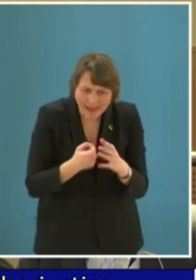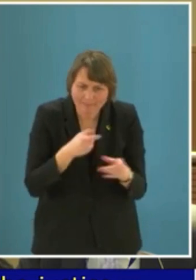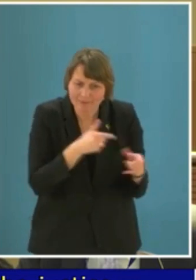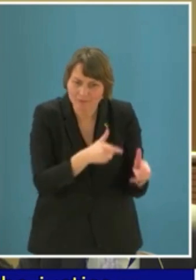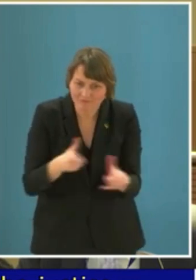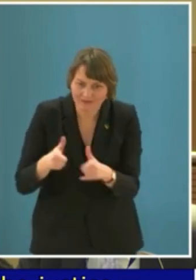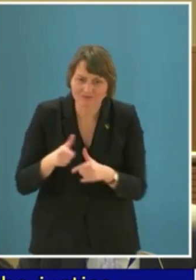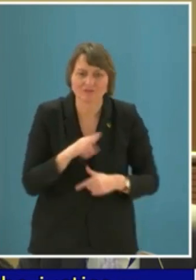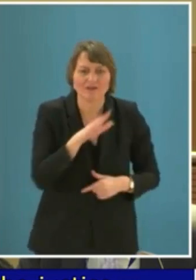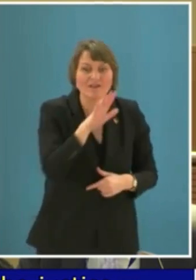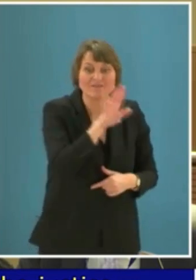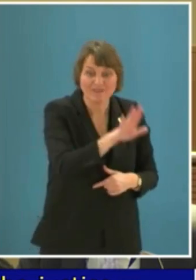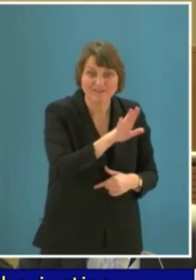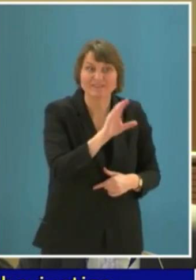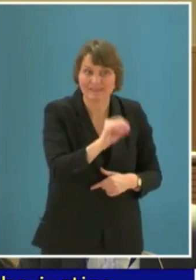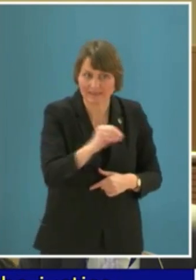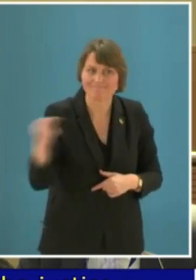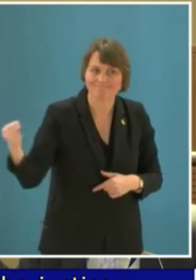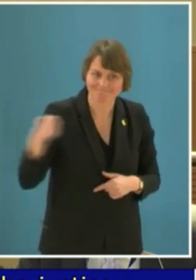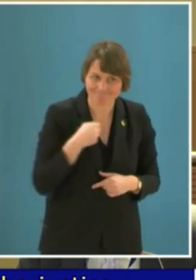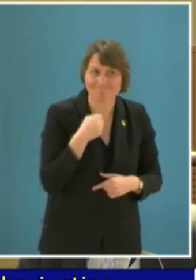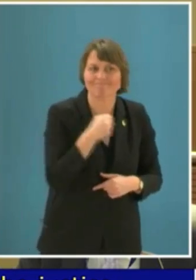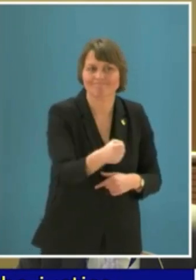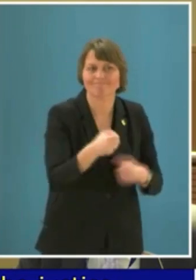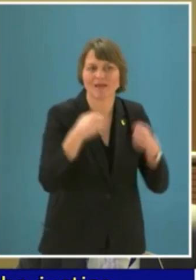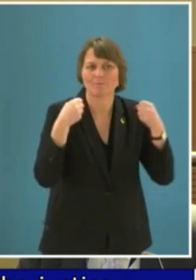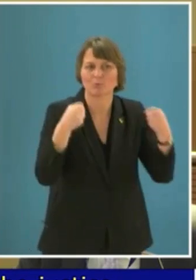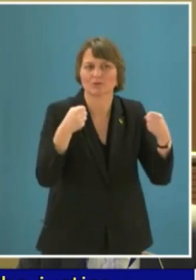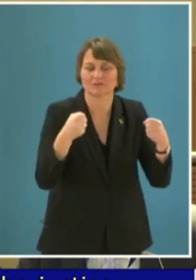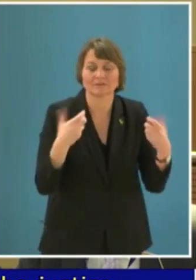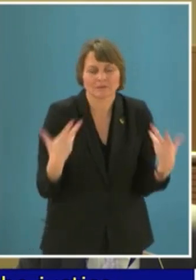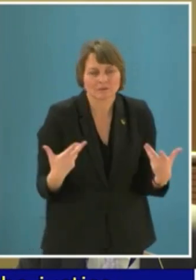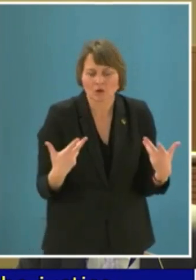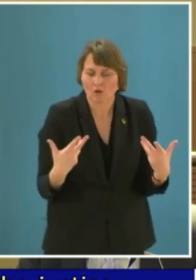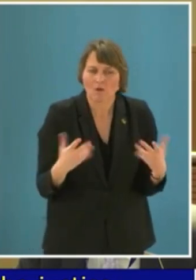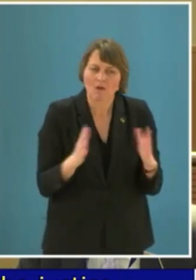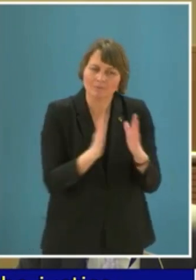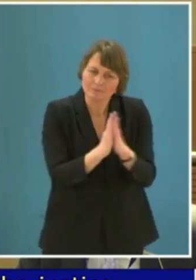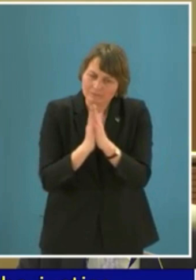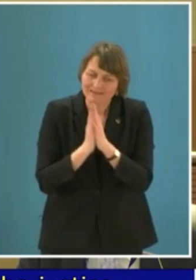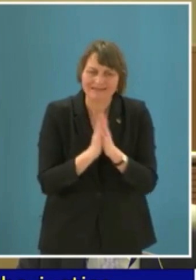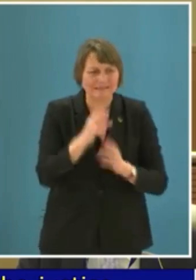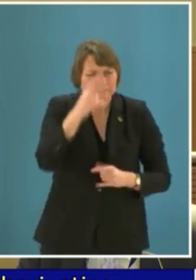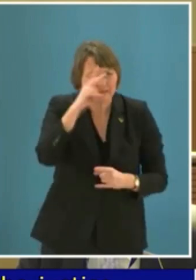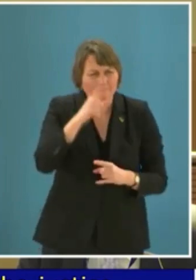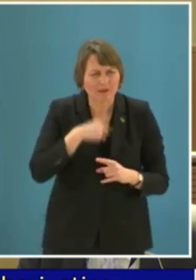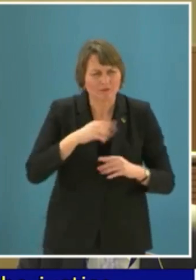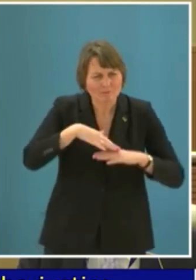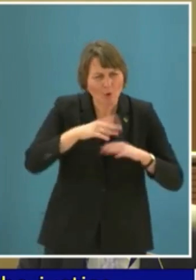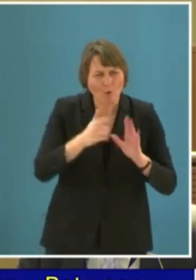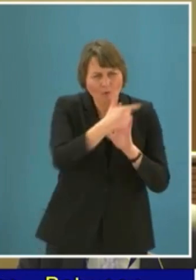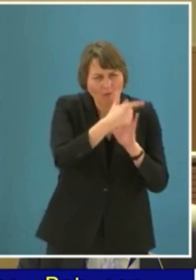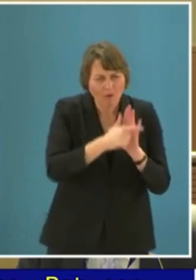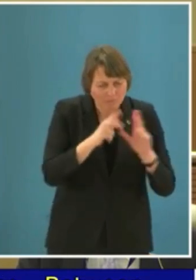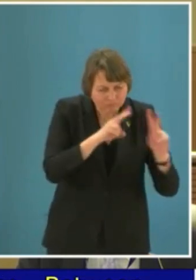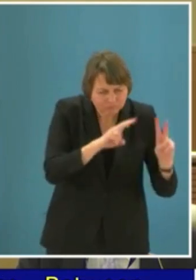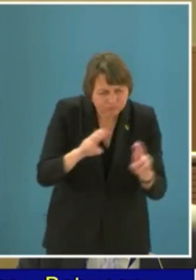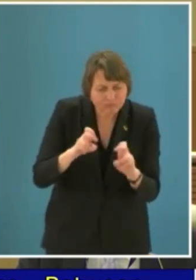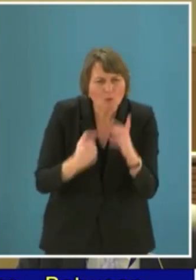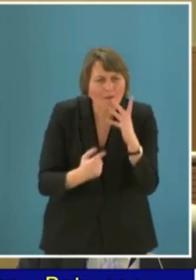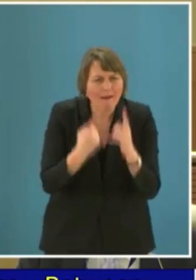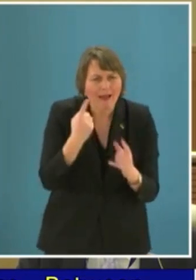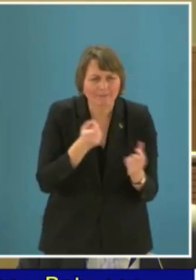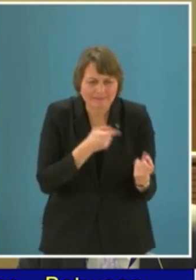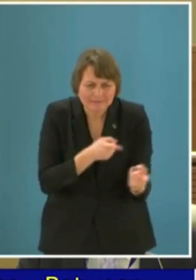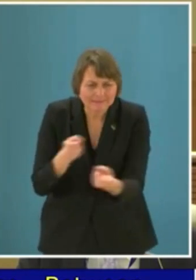que en México se implemente adecuadamente la ley para prevenir, investigar y sancionar la tortura, se elimine el arraigo y la prisión